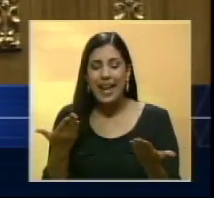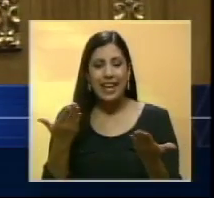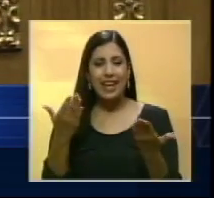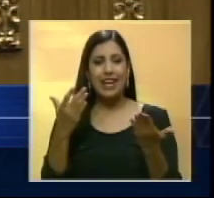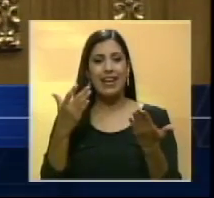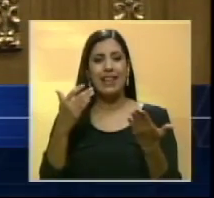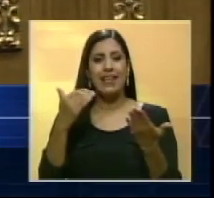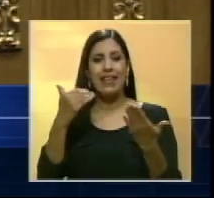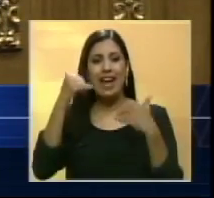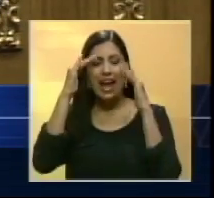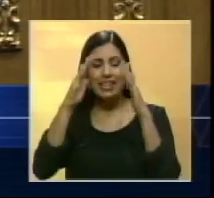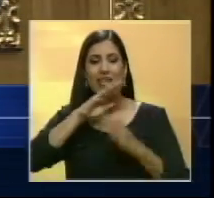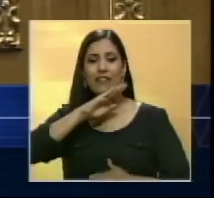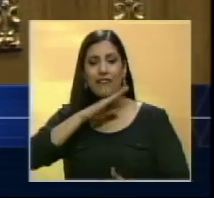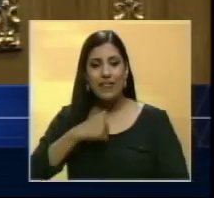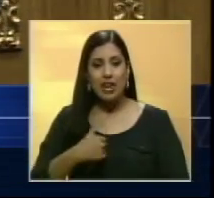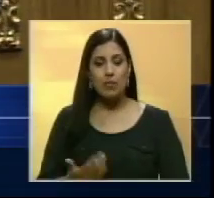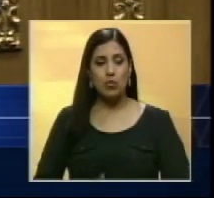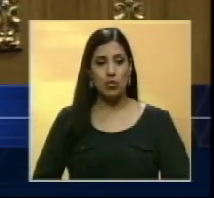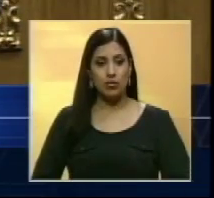atender su enfermedad.